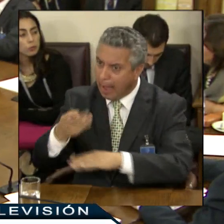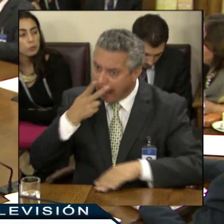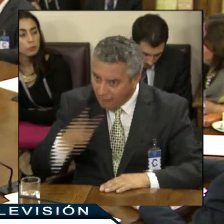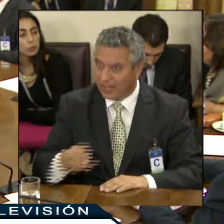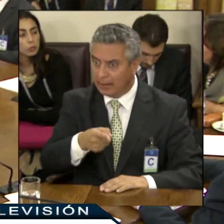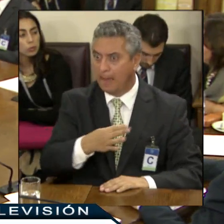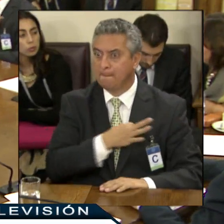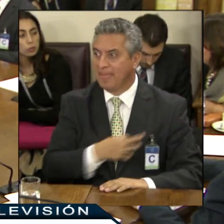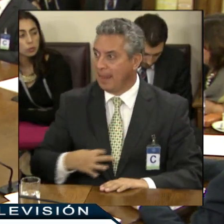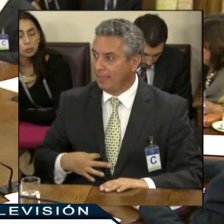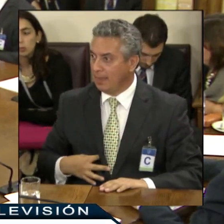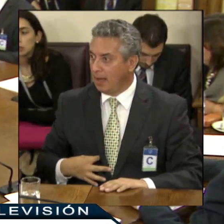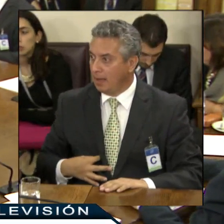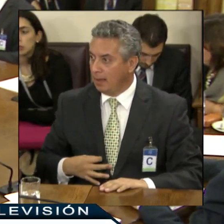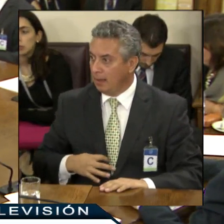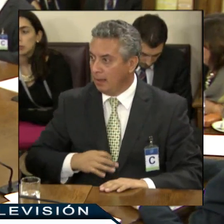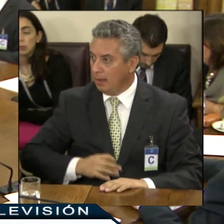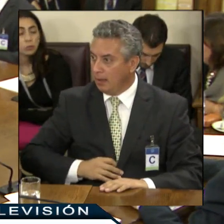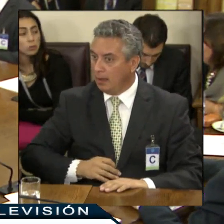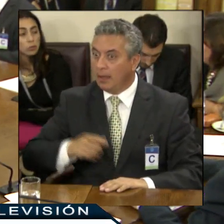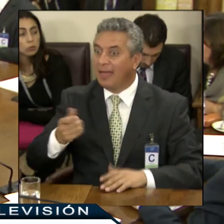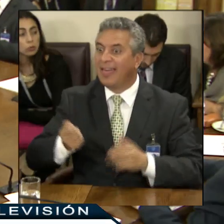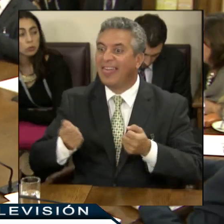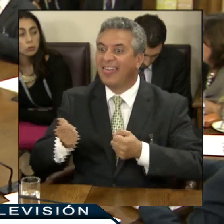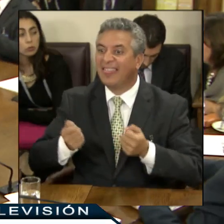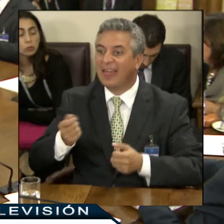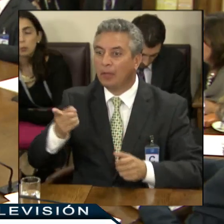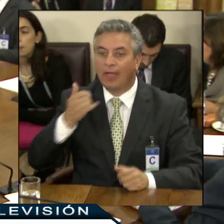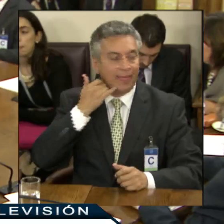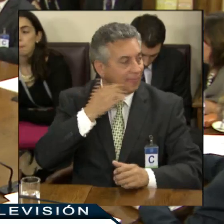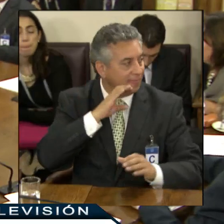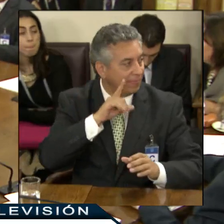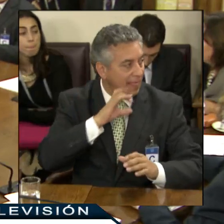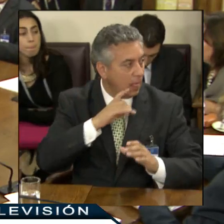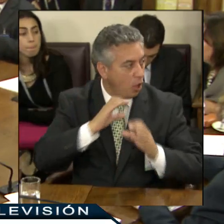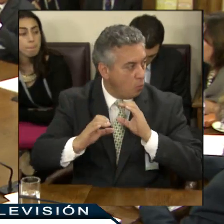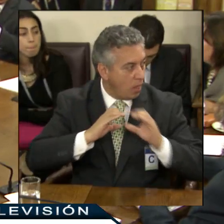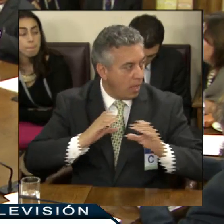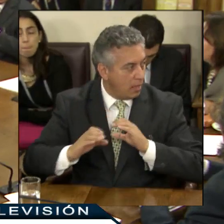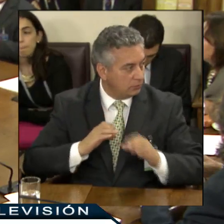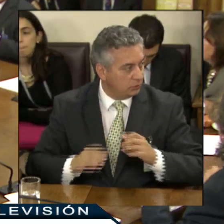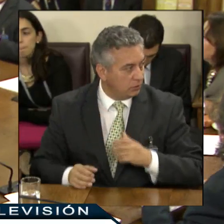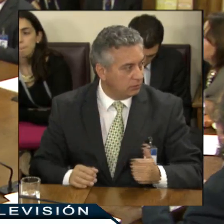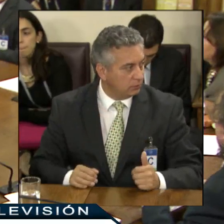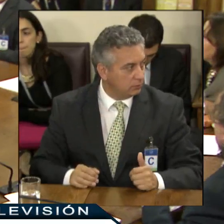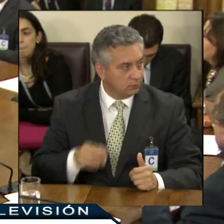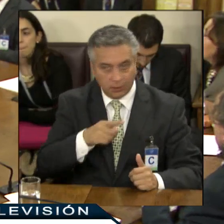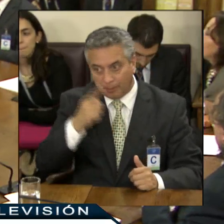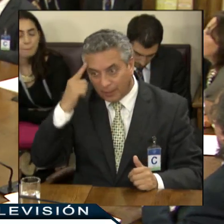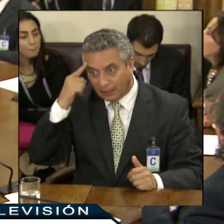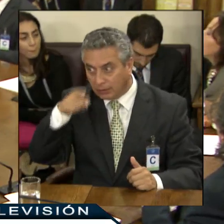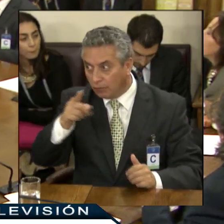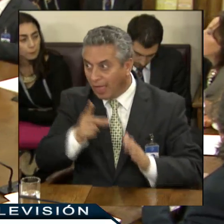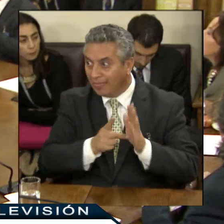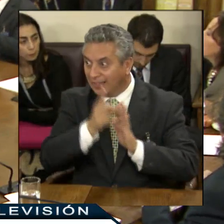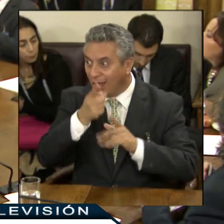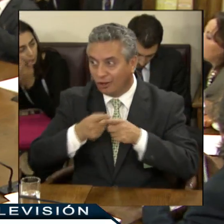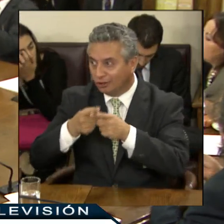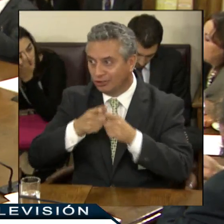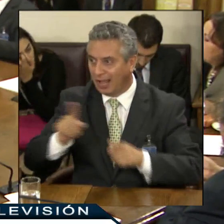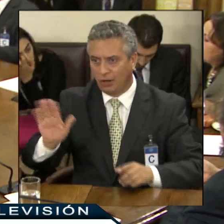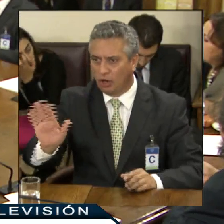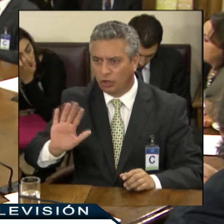yo creo que sería la sí telecomunicaciones sí no no no no